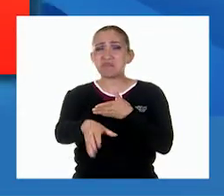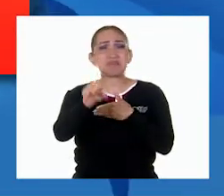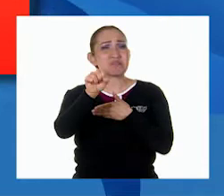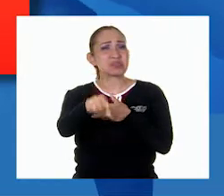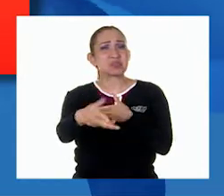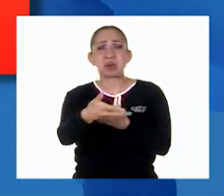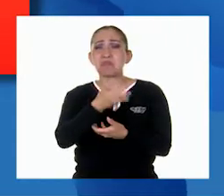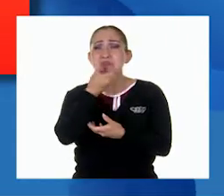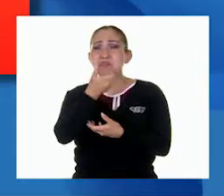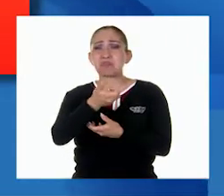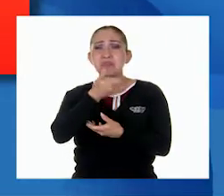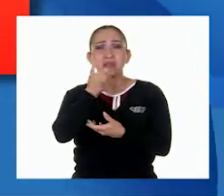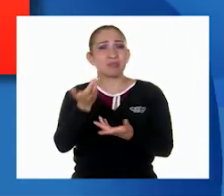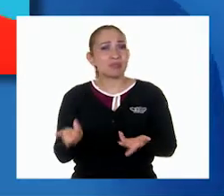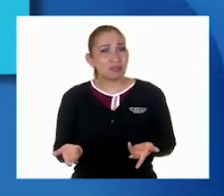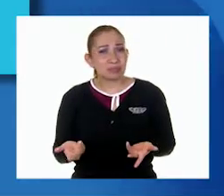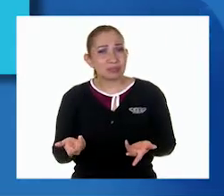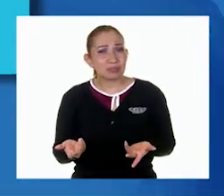de la realidad cotidiana.